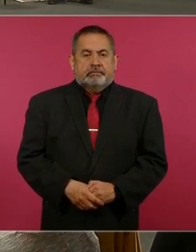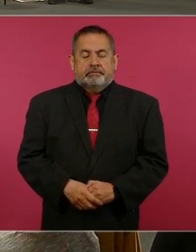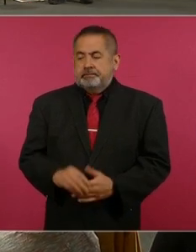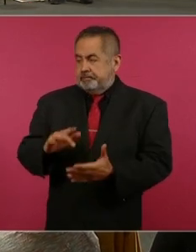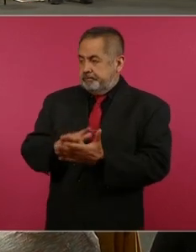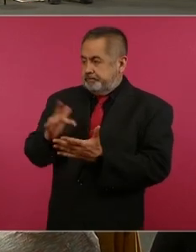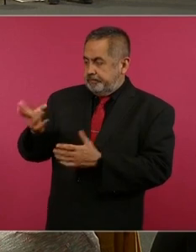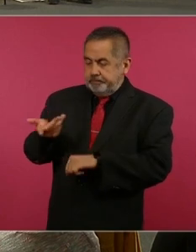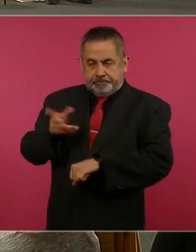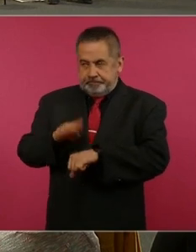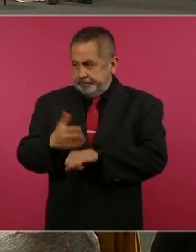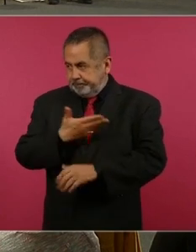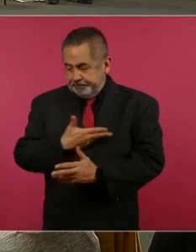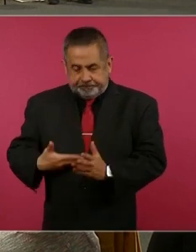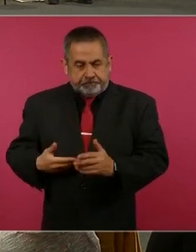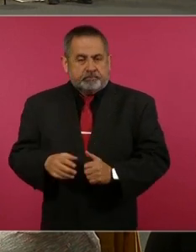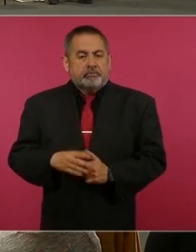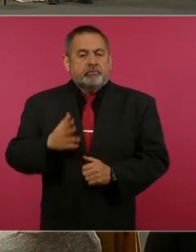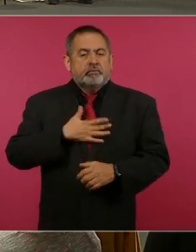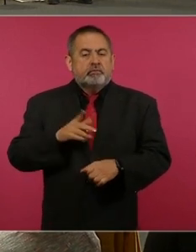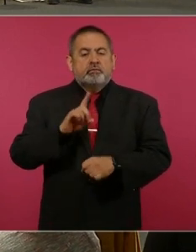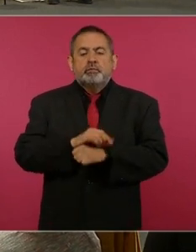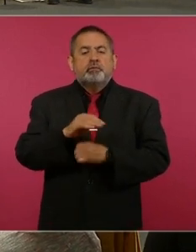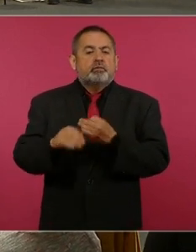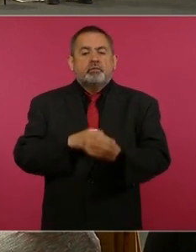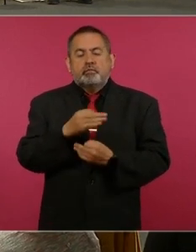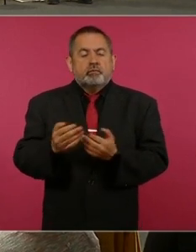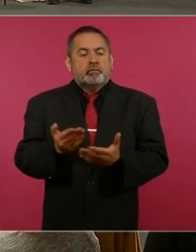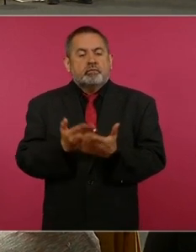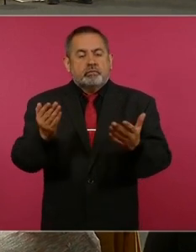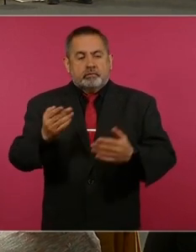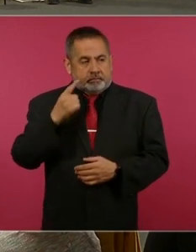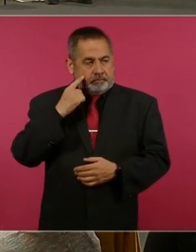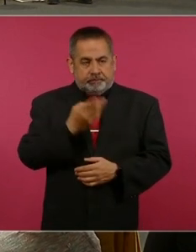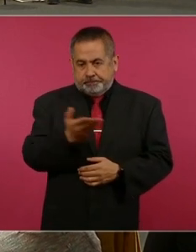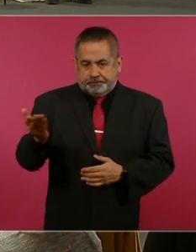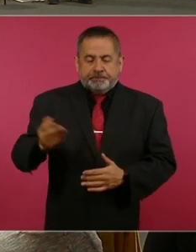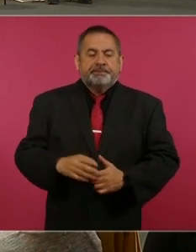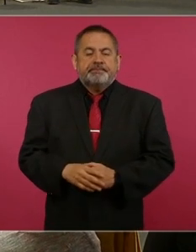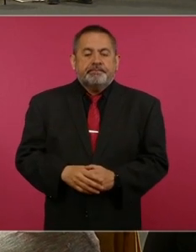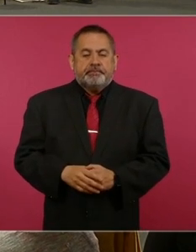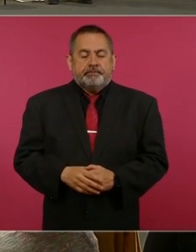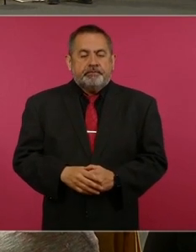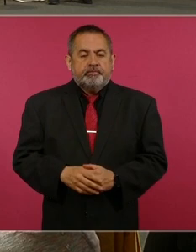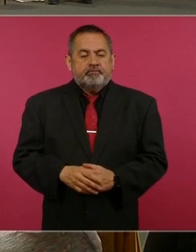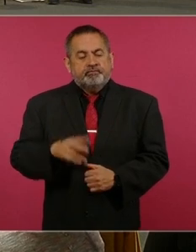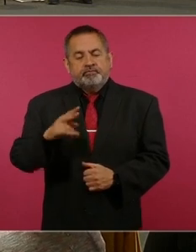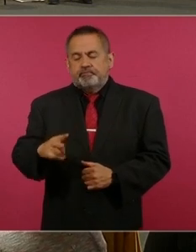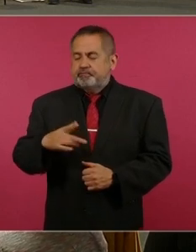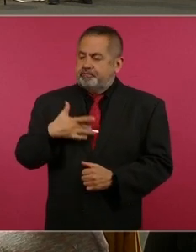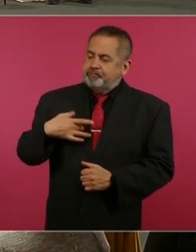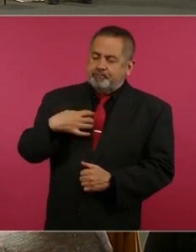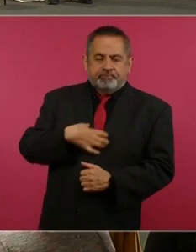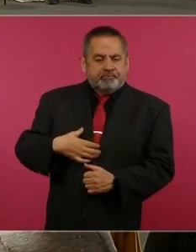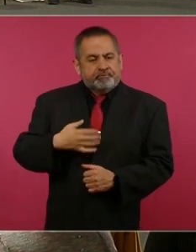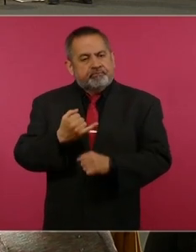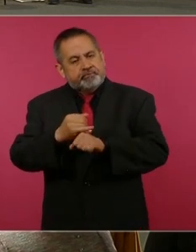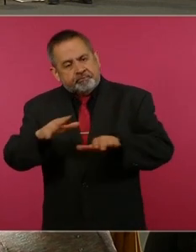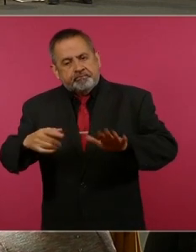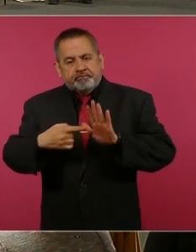Muchas gracias. Con su permiso, señor presidente, muy buen día para todos y para todas. Nos complace informar